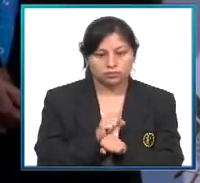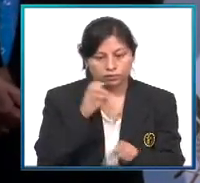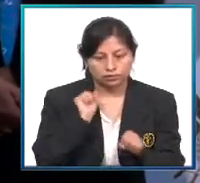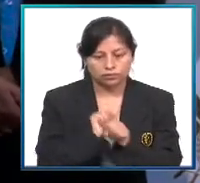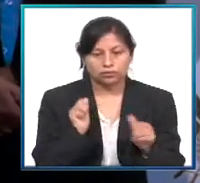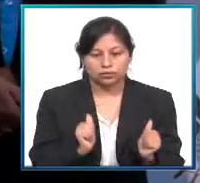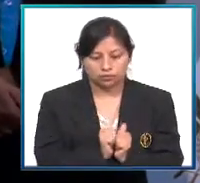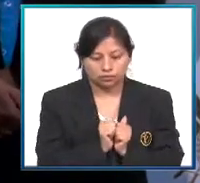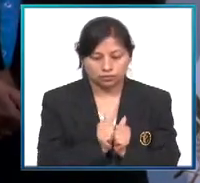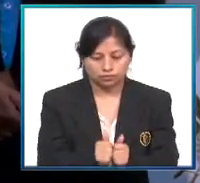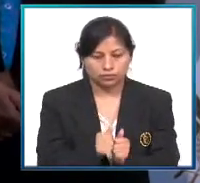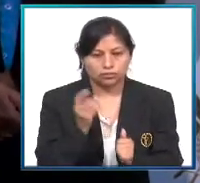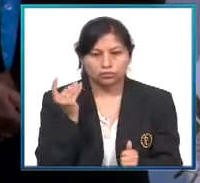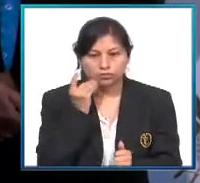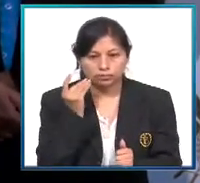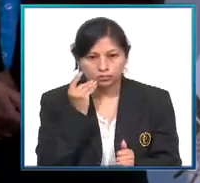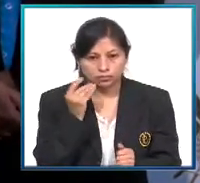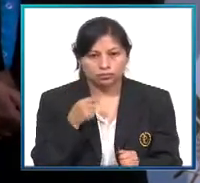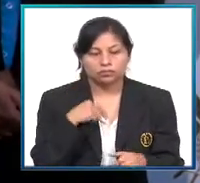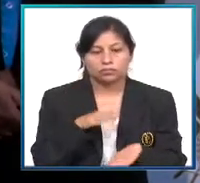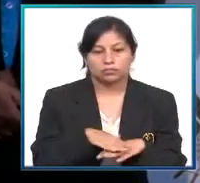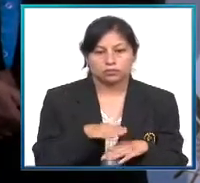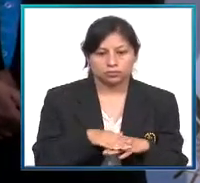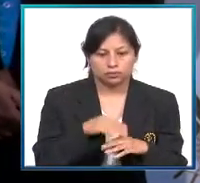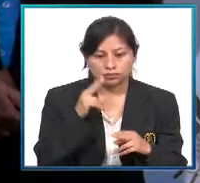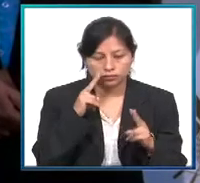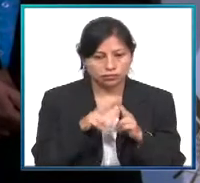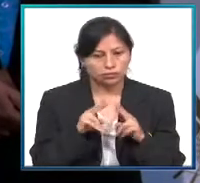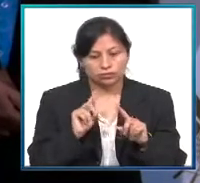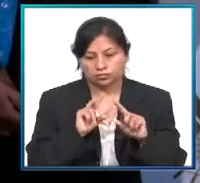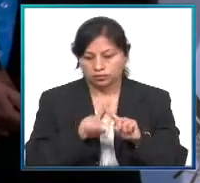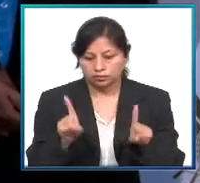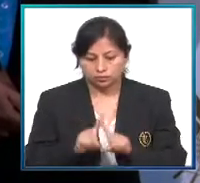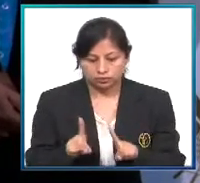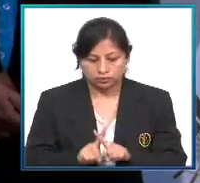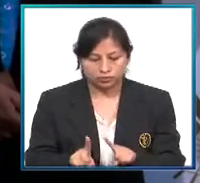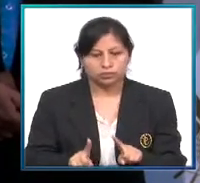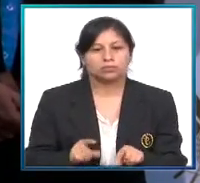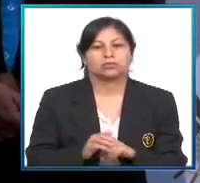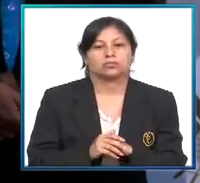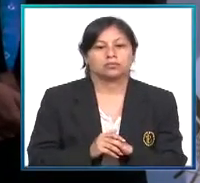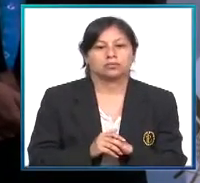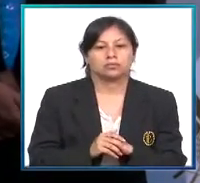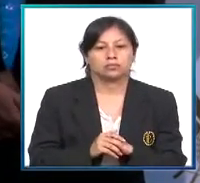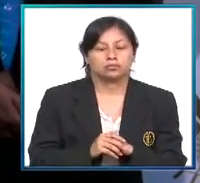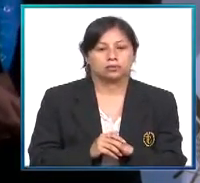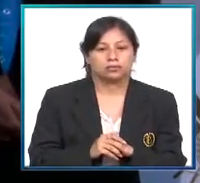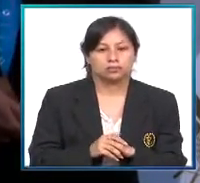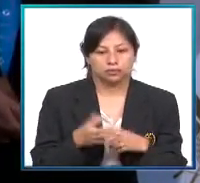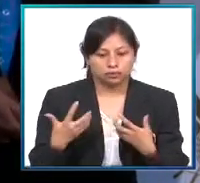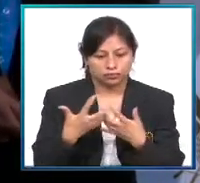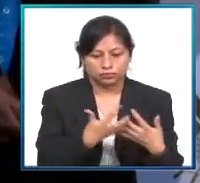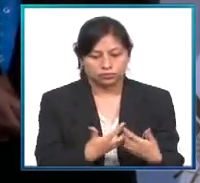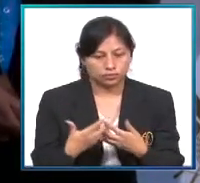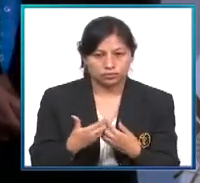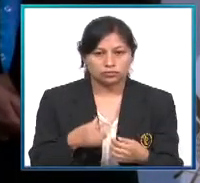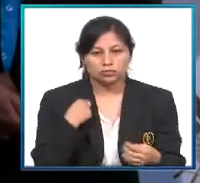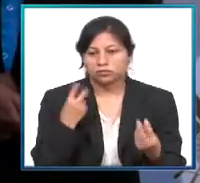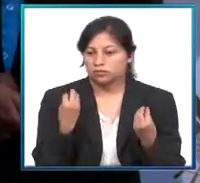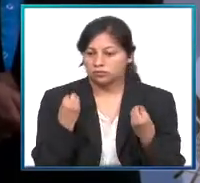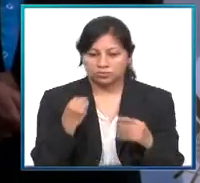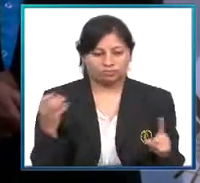trabajo junto con la directora, las citaciones que hemos hecho a diferentes sectores relacionados con empresas que han cometido